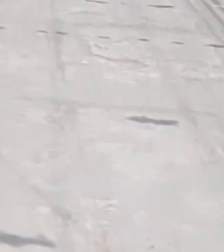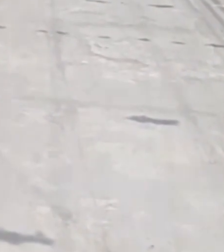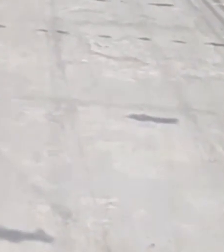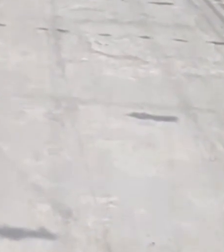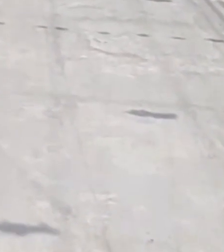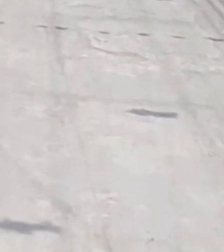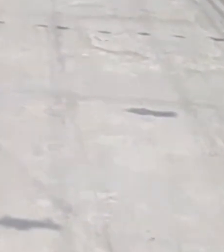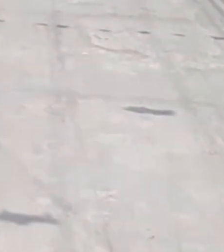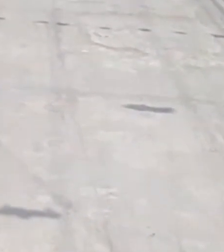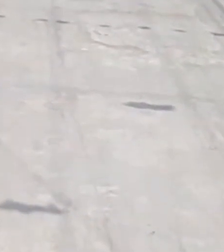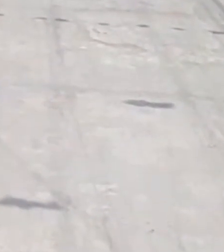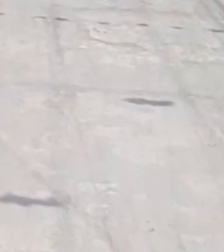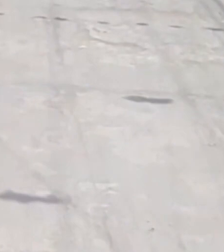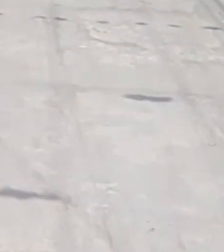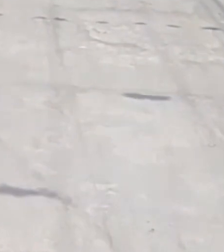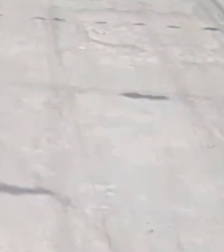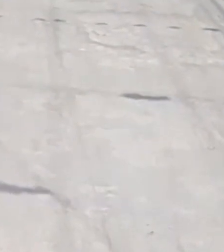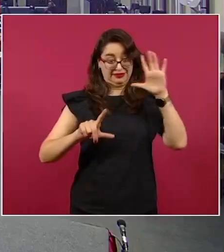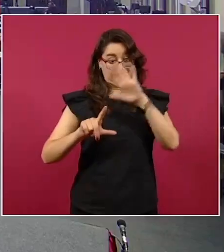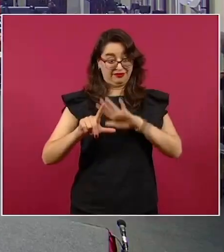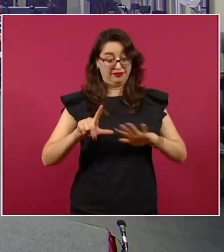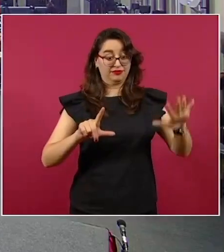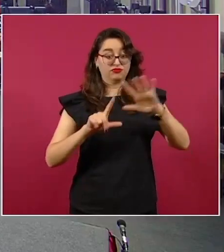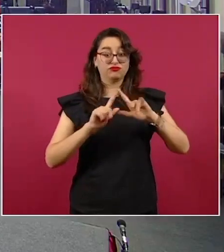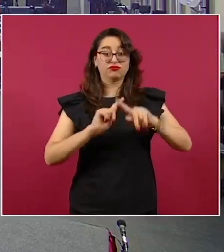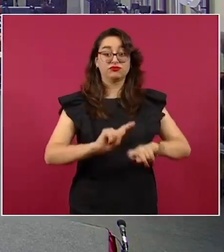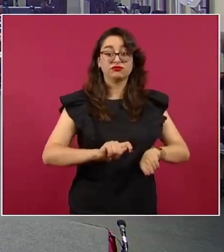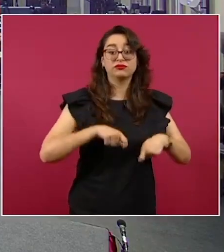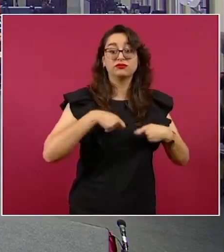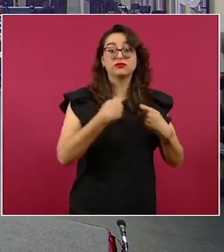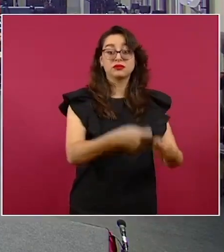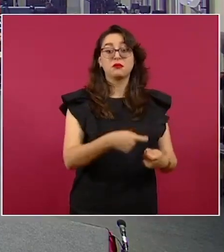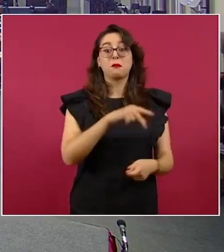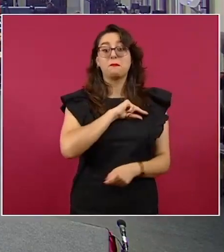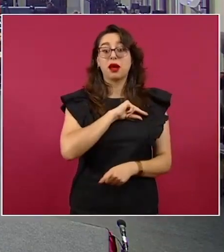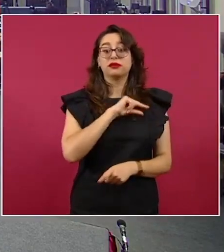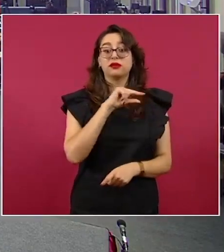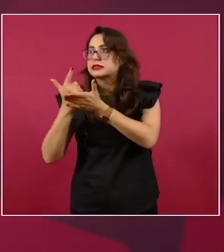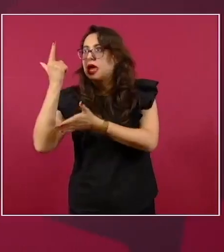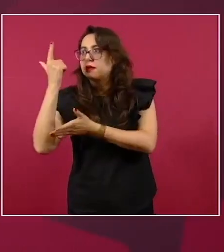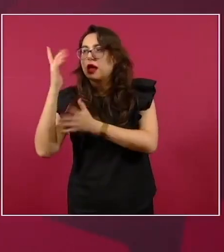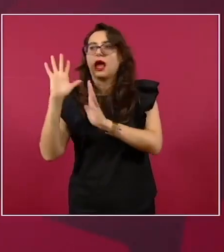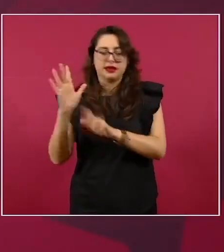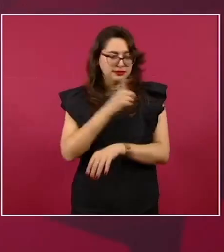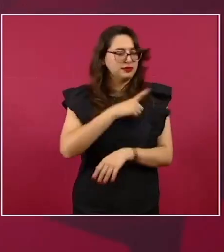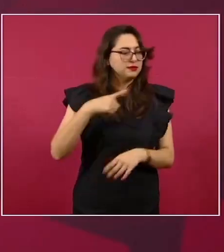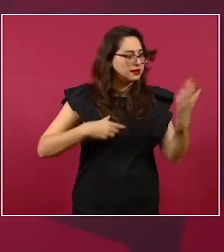se pueda poner esta situación. El gobierno insiste en mantener la calma. Se está